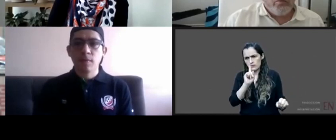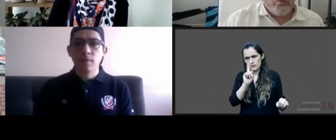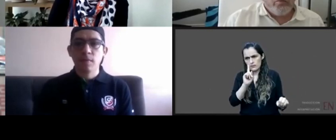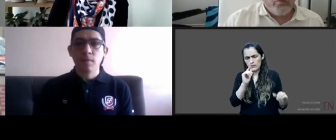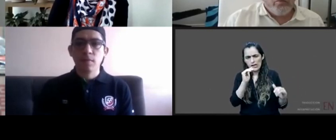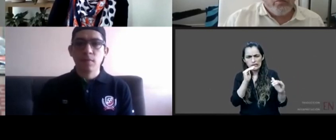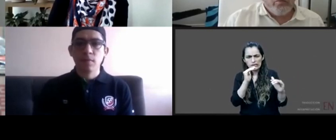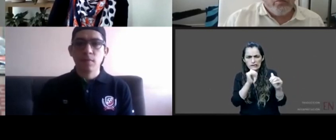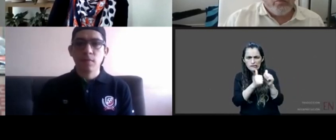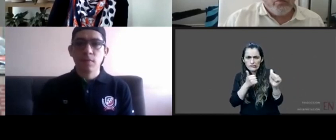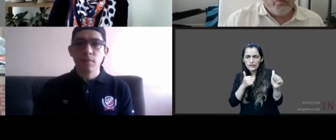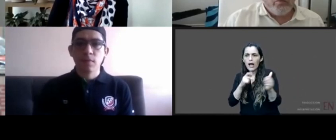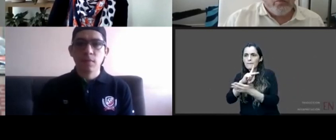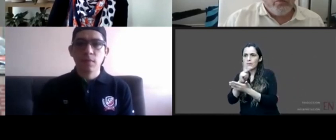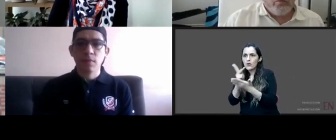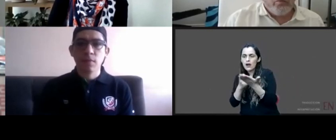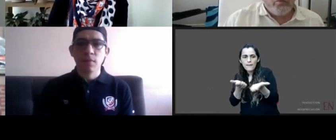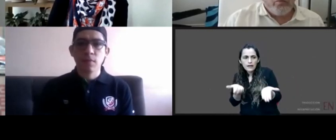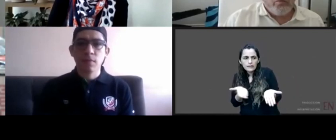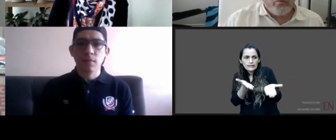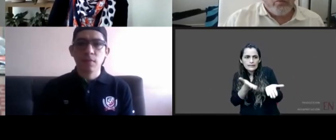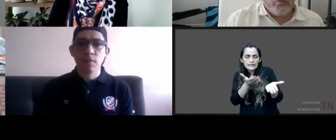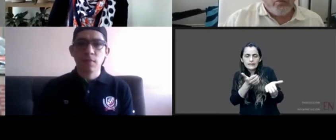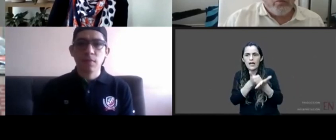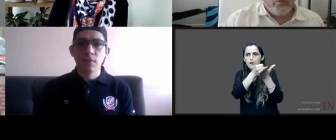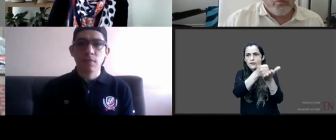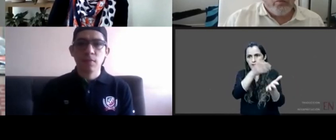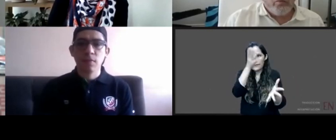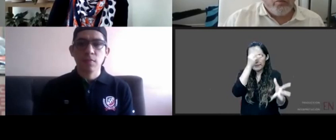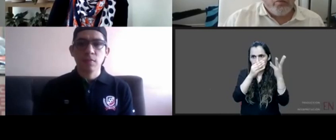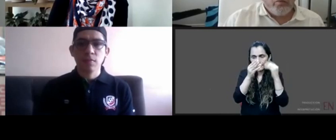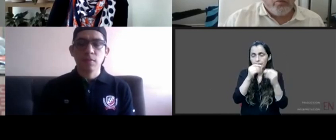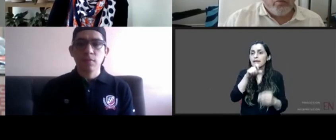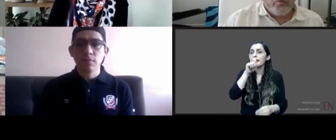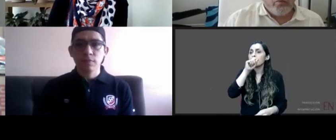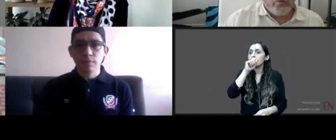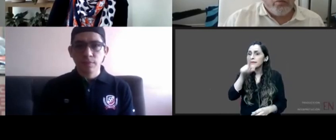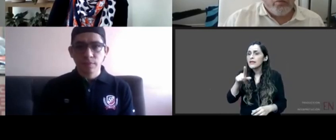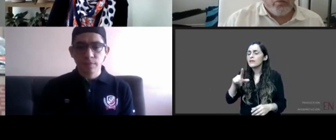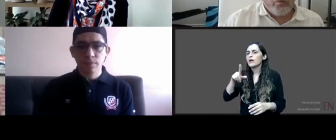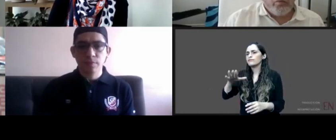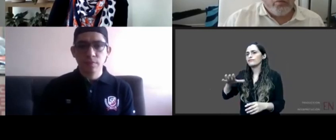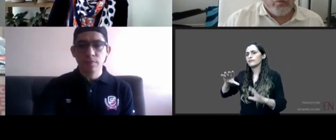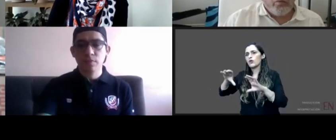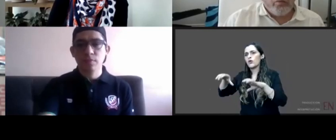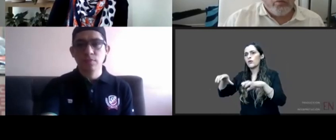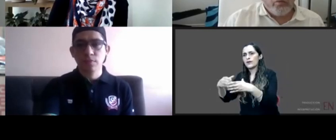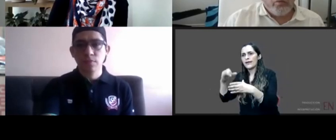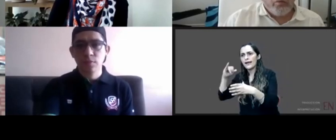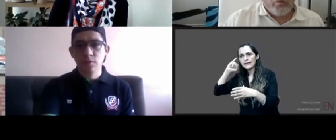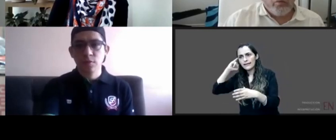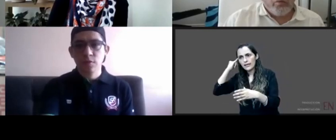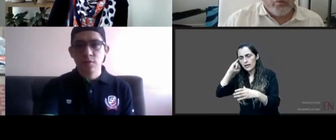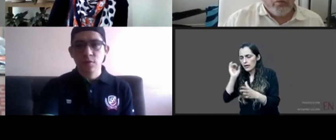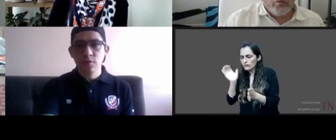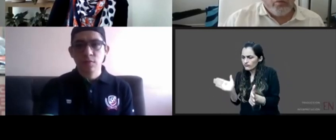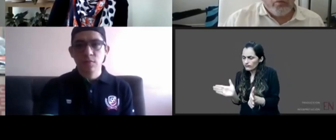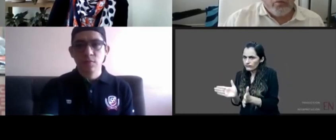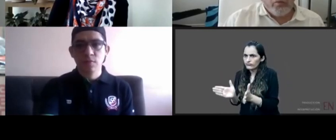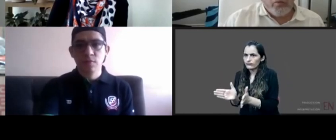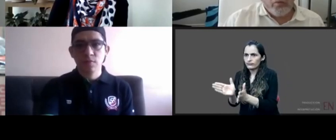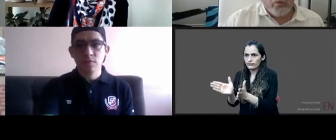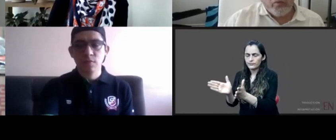como asesora de Náhuatl en la Secretaría de Pueblos y Barrios Originales y Comunidades Indígenas y